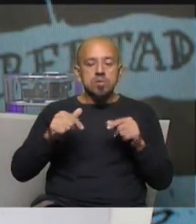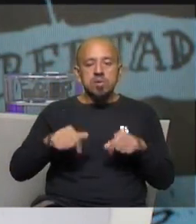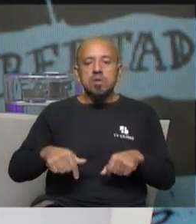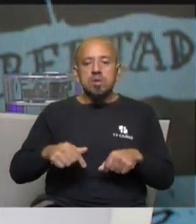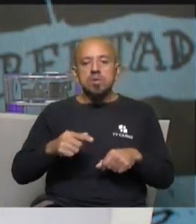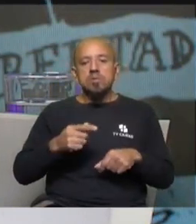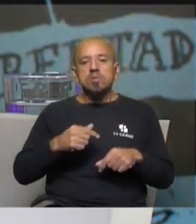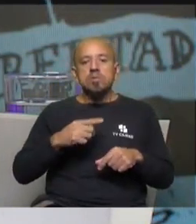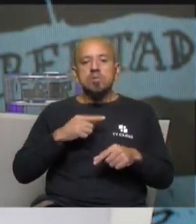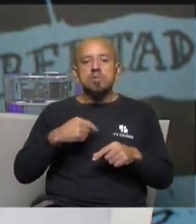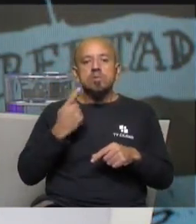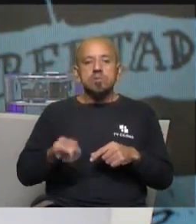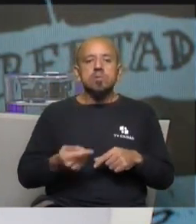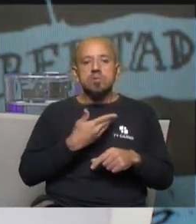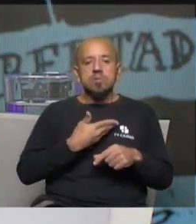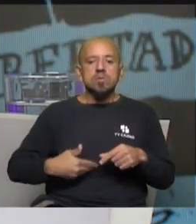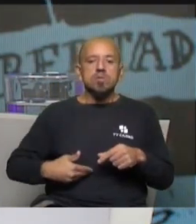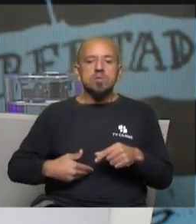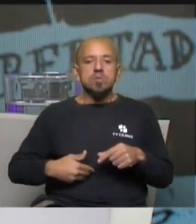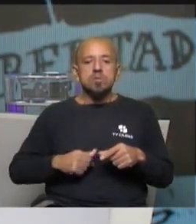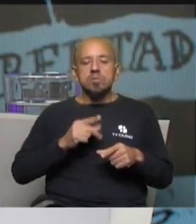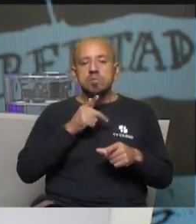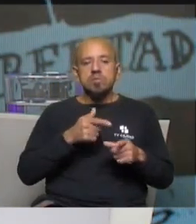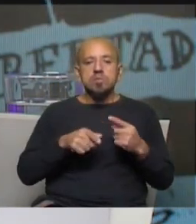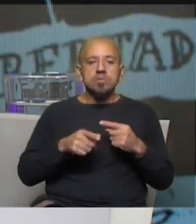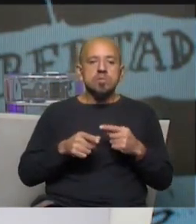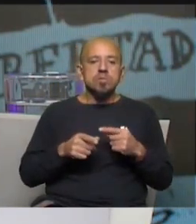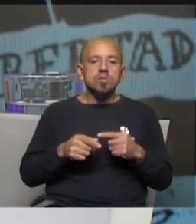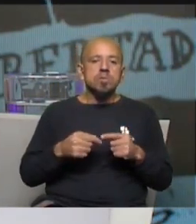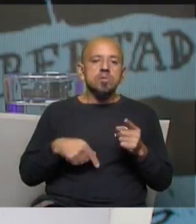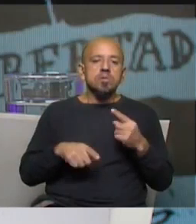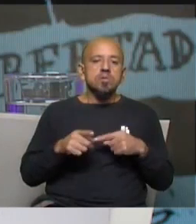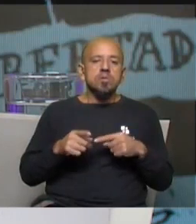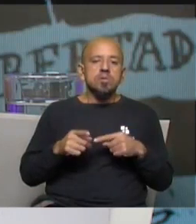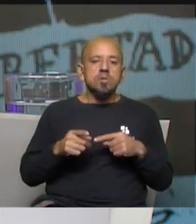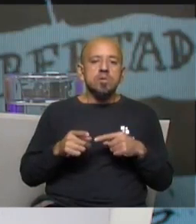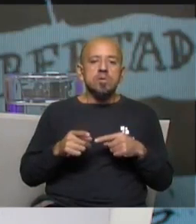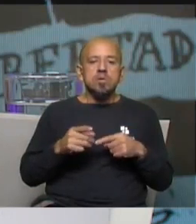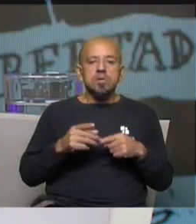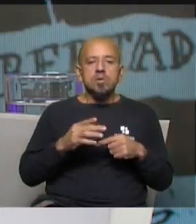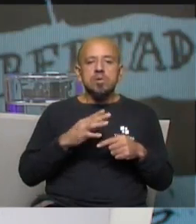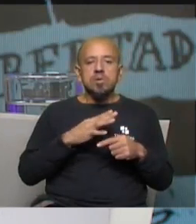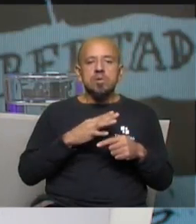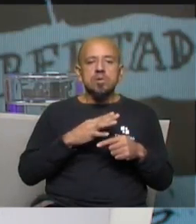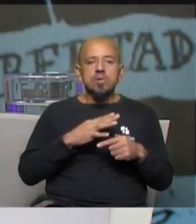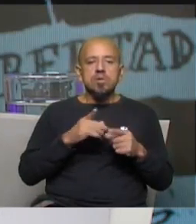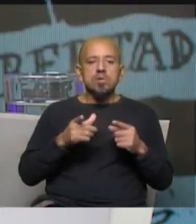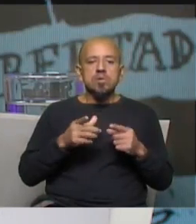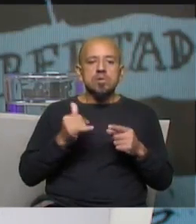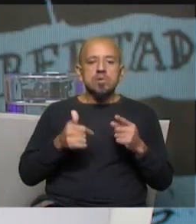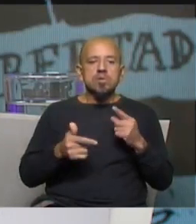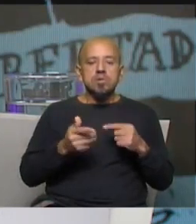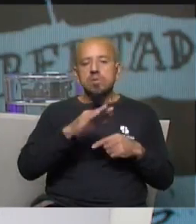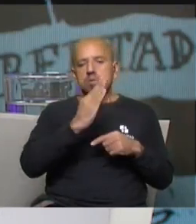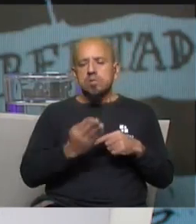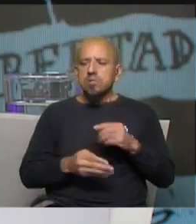establecido acá después fue gobernador después su hijo Martín José también y él también entonces ahí Noelia lo que lo que me puse a hacer digo Bueno Tengo estos personajes